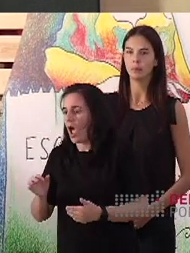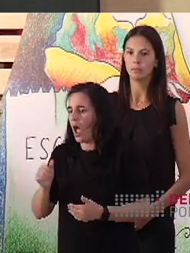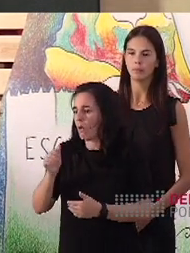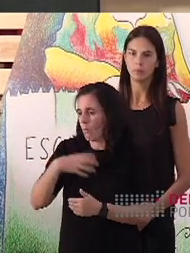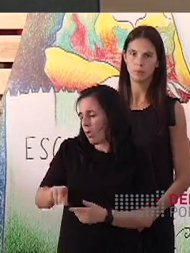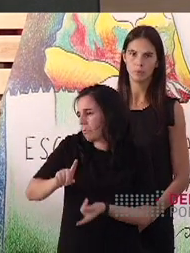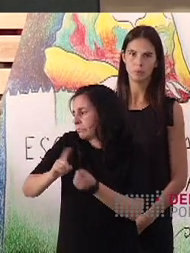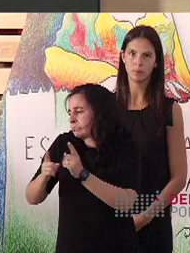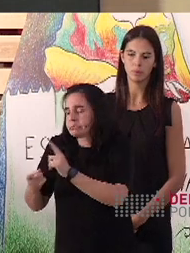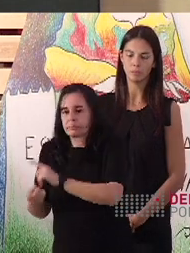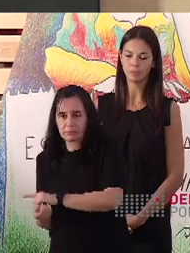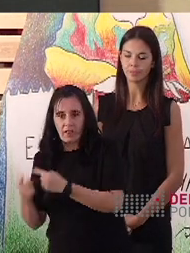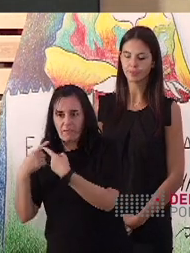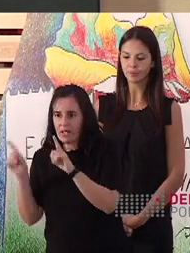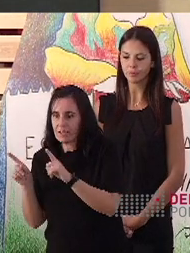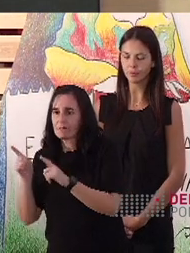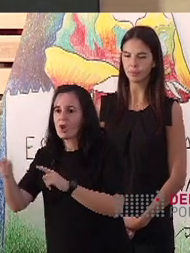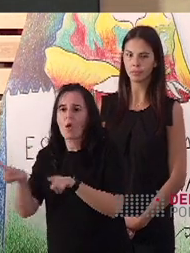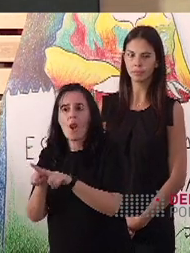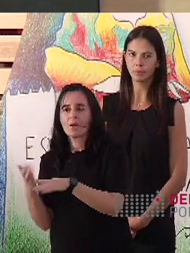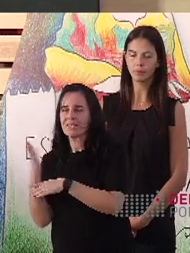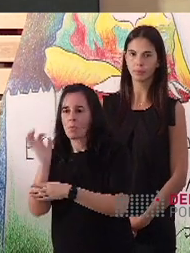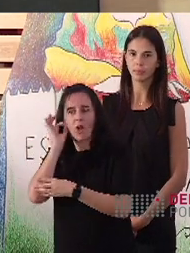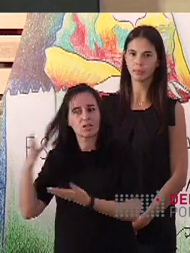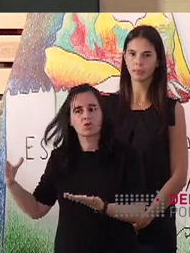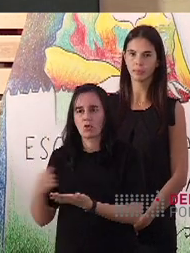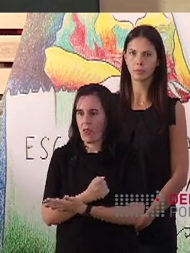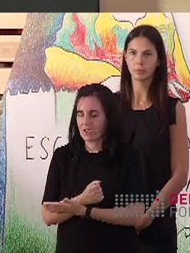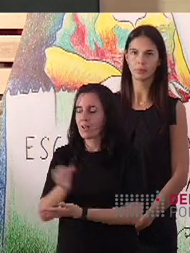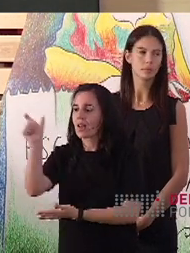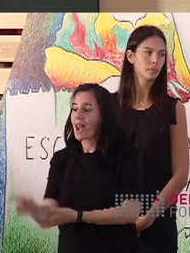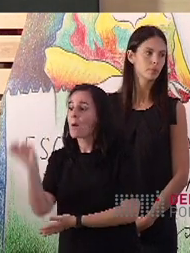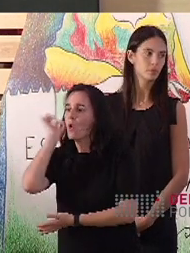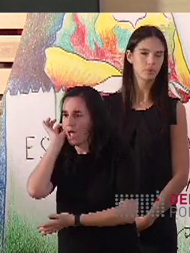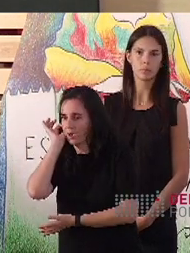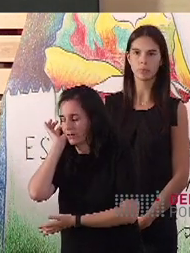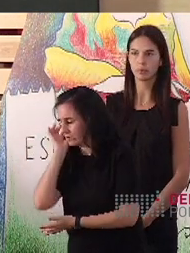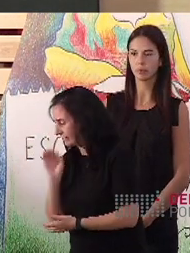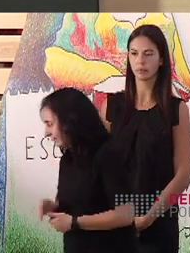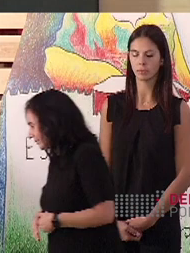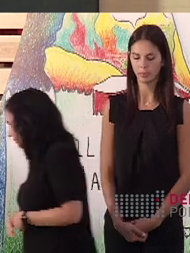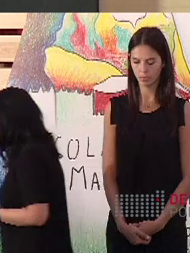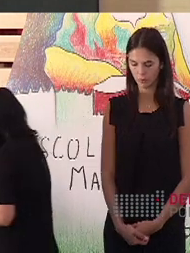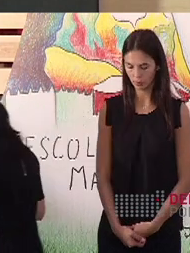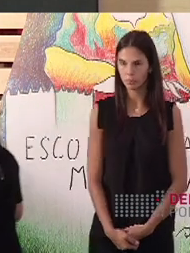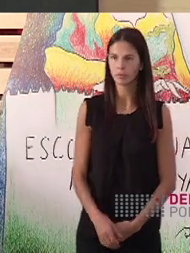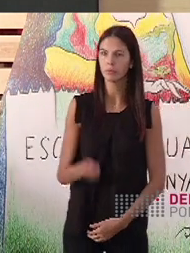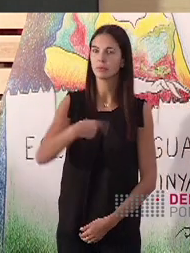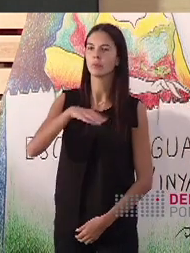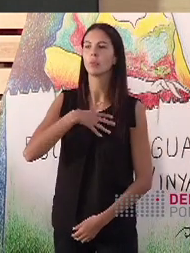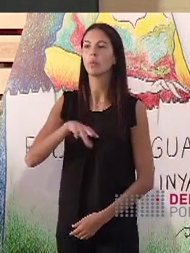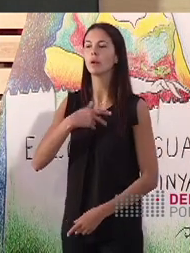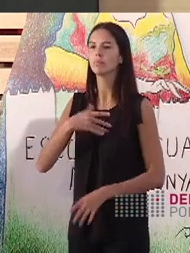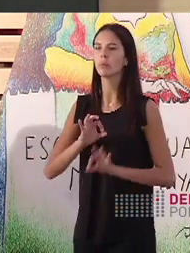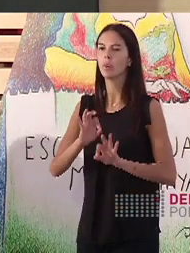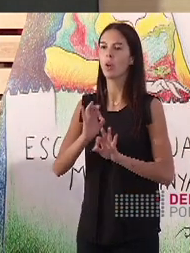gusto de todos los consumidores, en realidad es la representación de todas las mujeres, es la mujer. Podemos hablar en concreto, por ejemplo, de un tipo